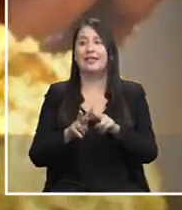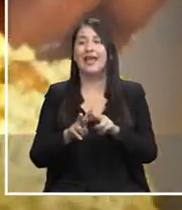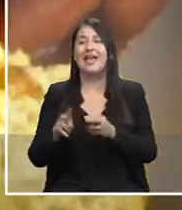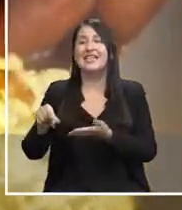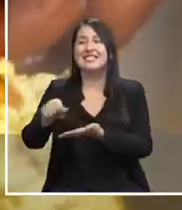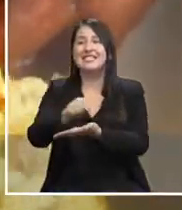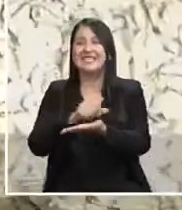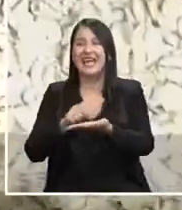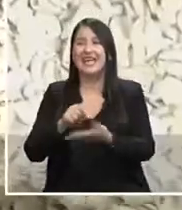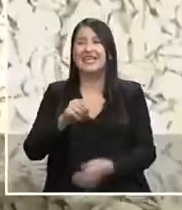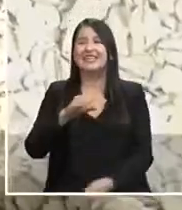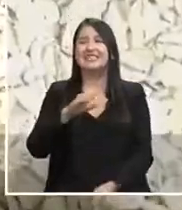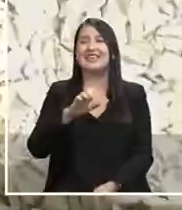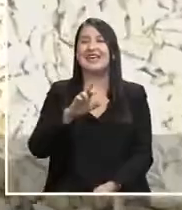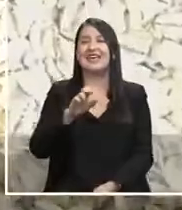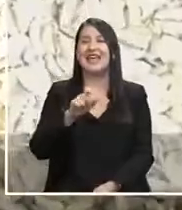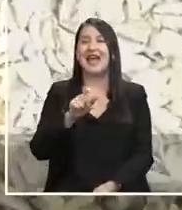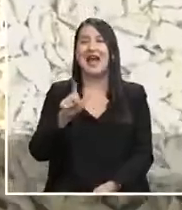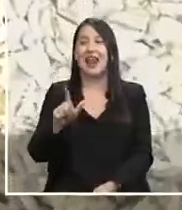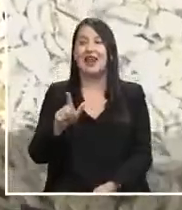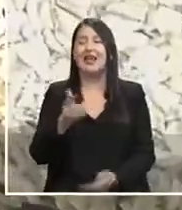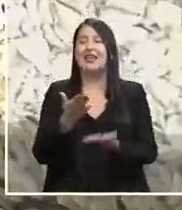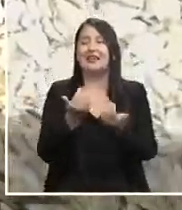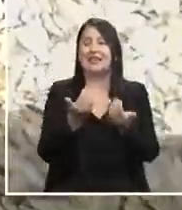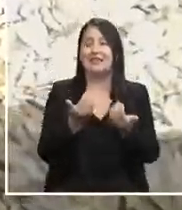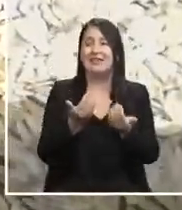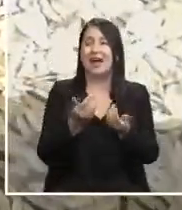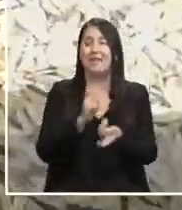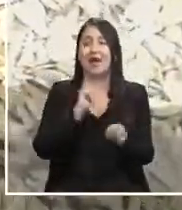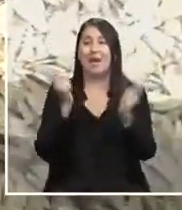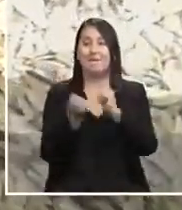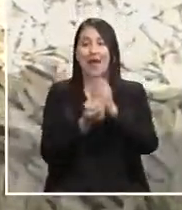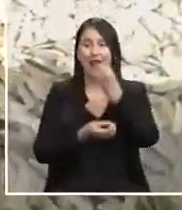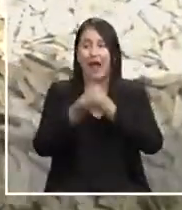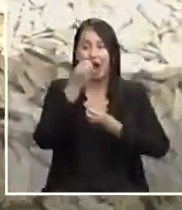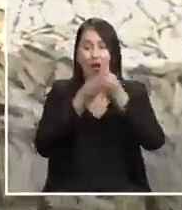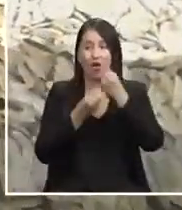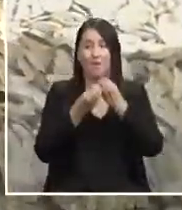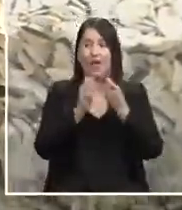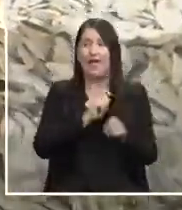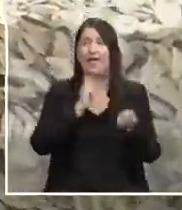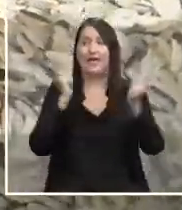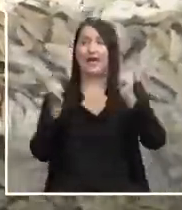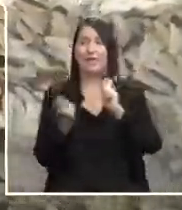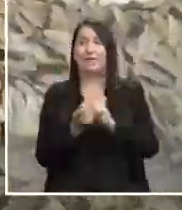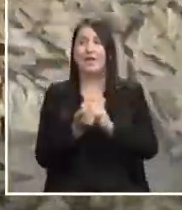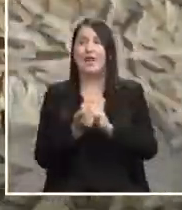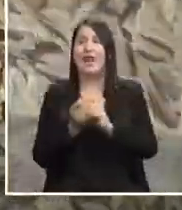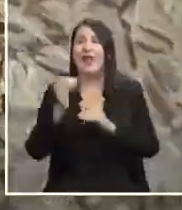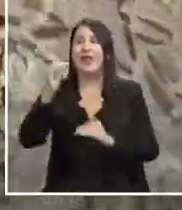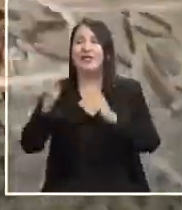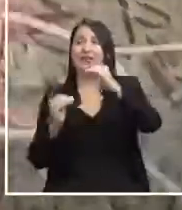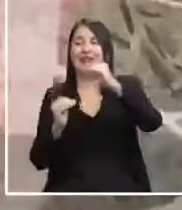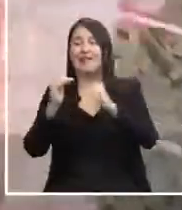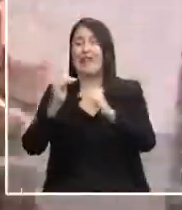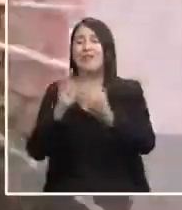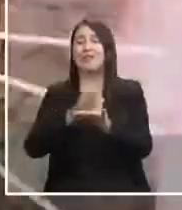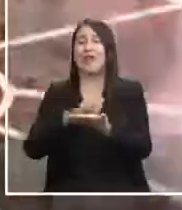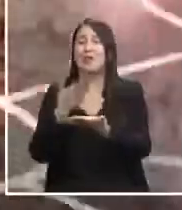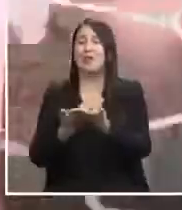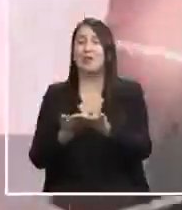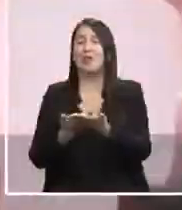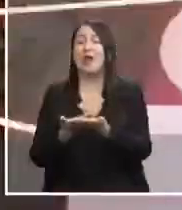cereales. Necesitamos cambiar nuestras dietas y garantizar el acceso a alimentos asequibles que sean saludables y